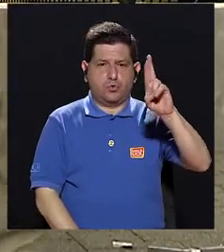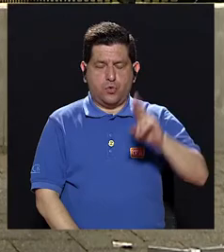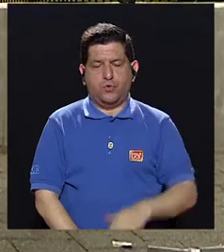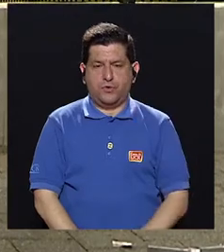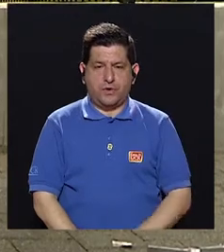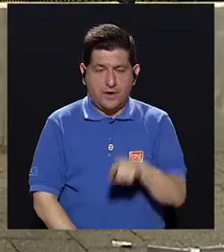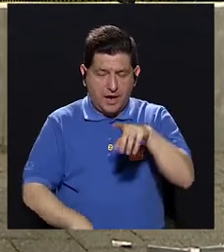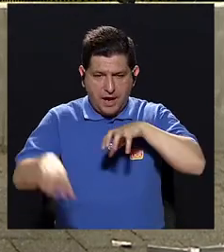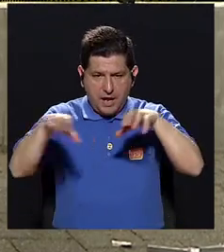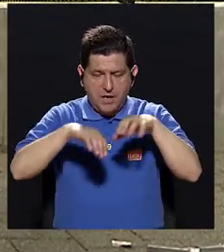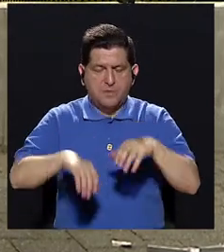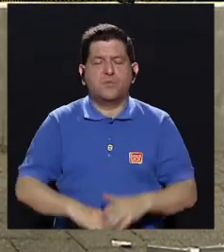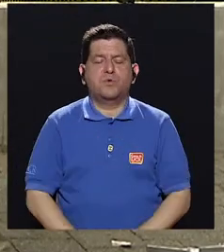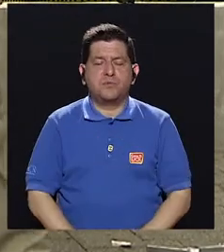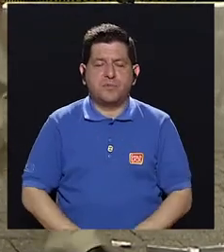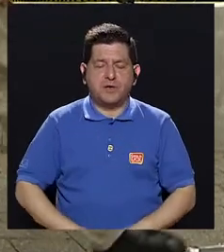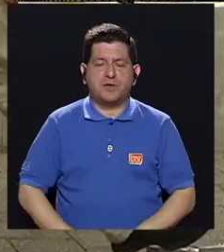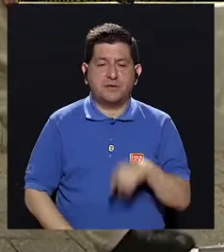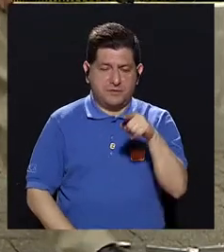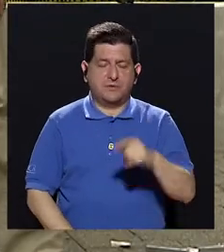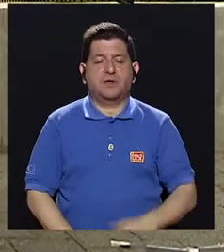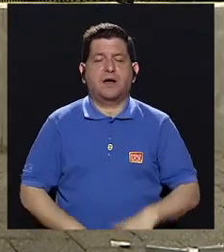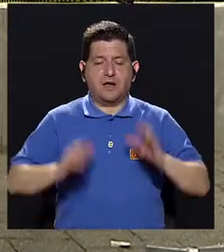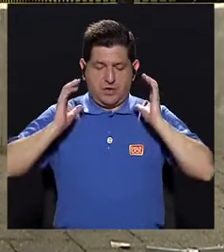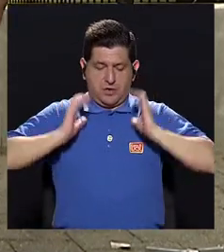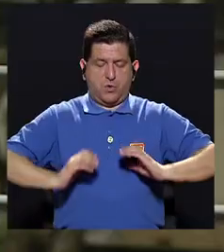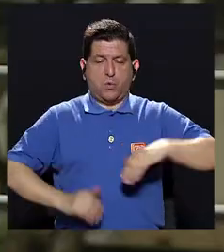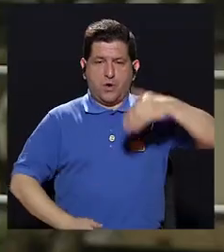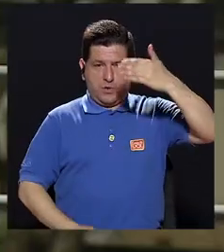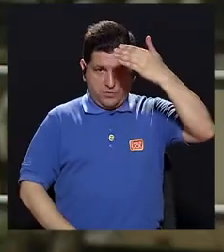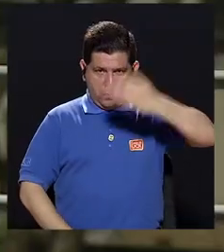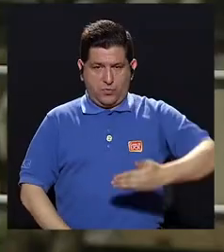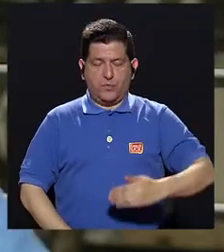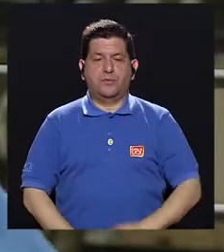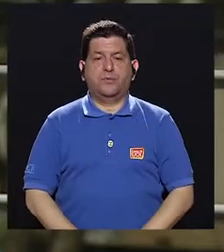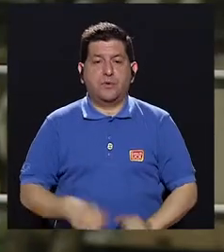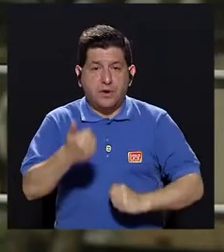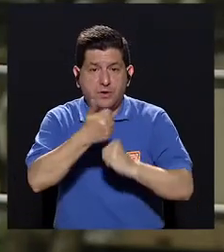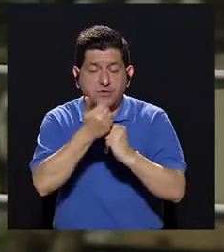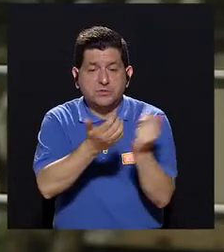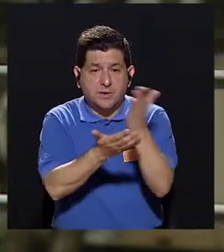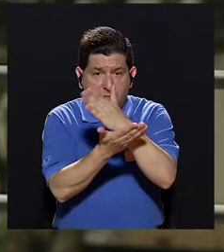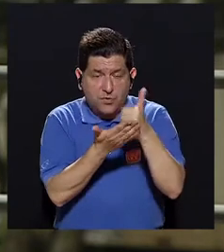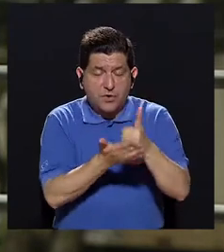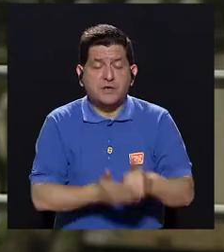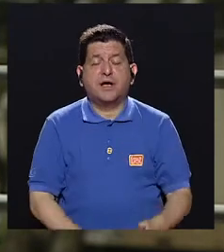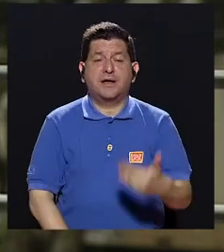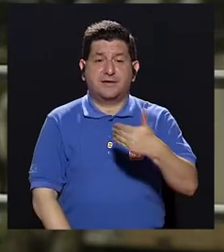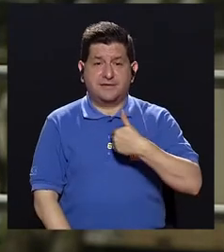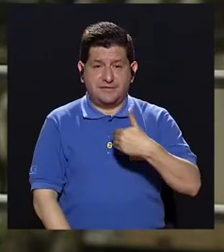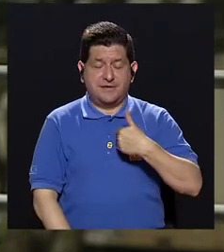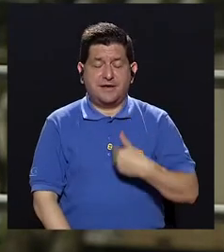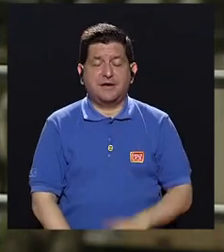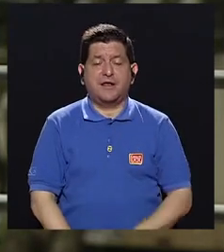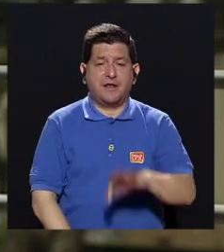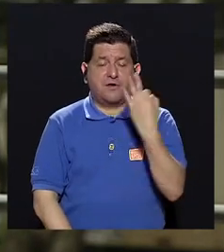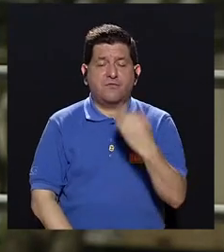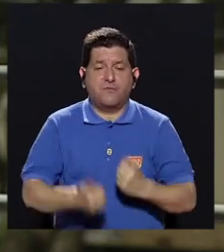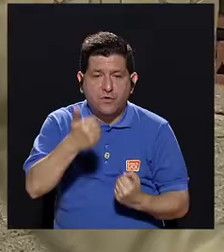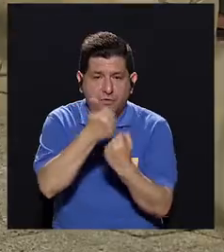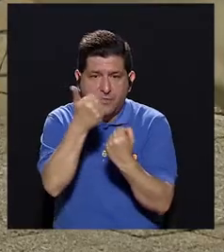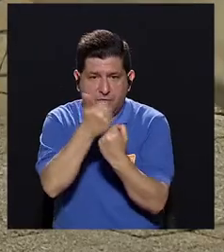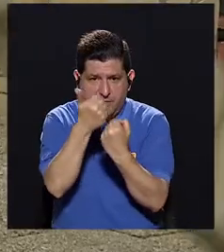devuelve. ¿Ok? Siempre el cuerpo recto, la cabeza viendo al frente. Entonces, ahí nos estamos apoyando en algo más que todo para tener un punto de